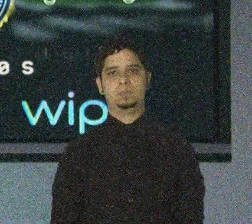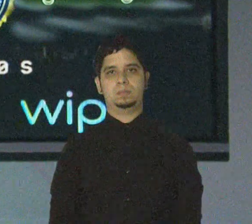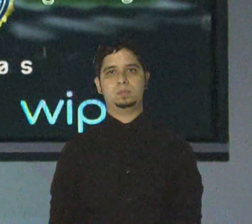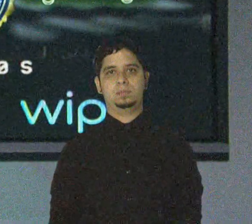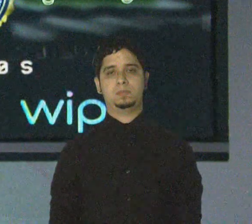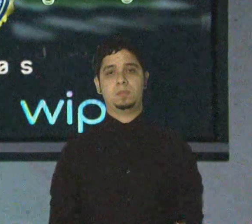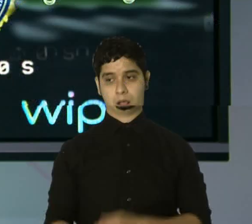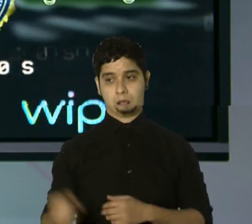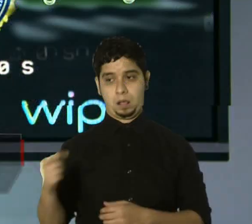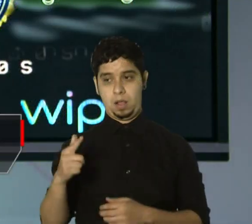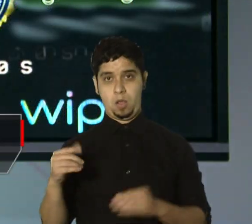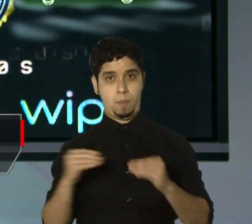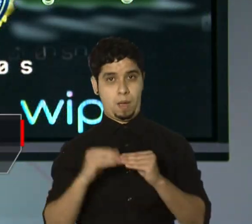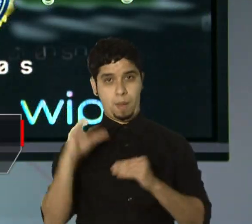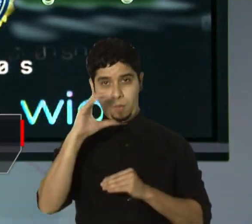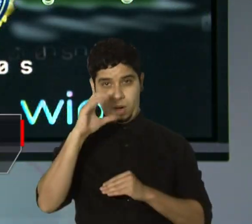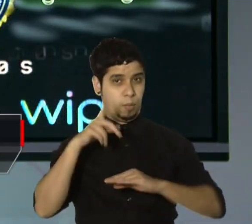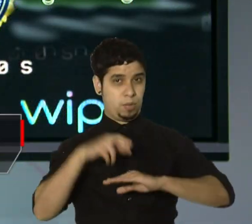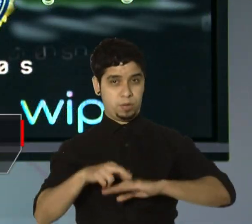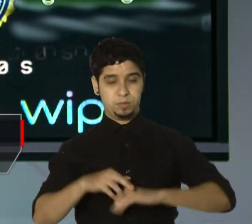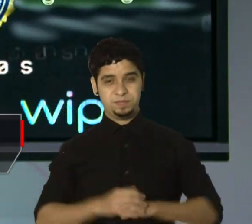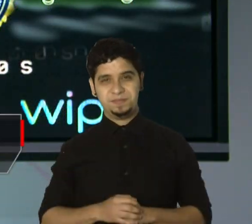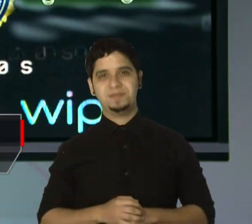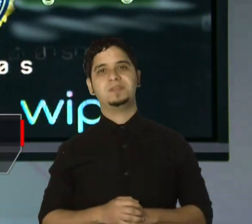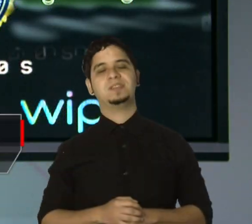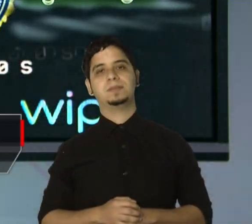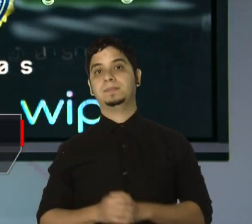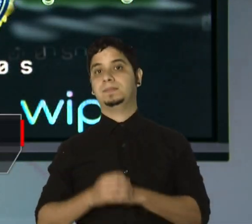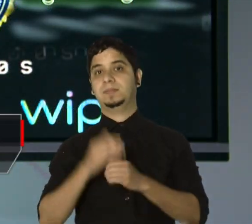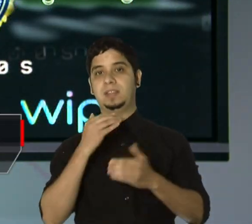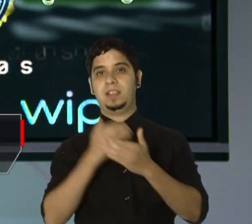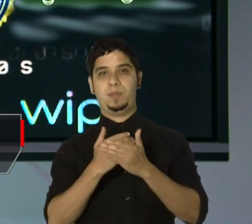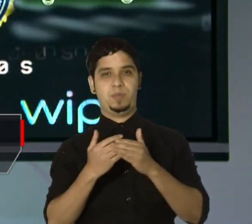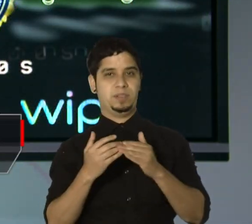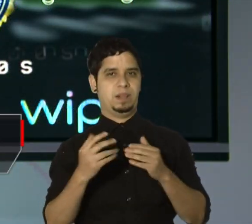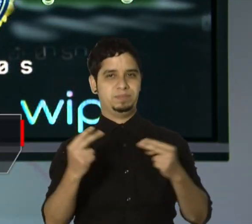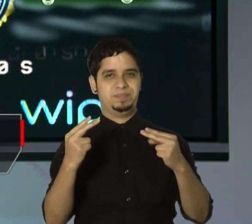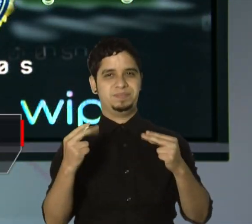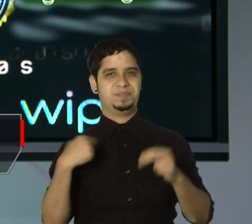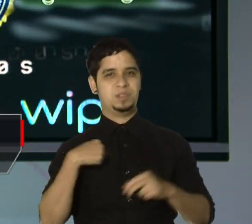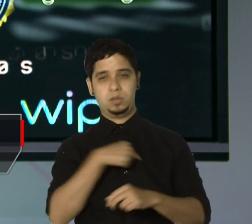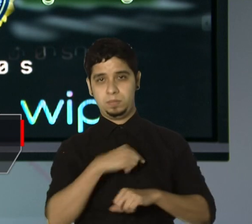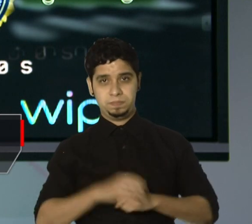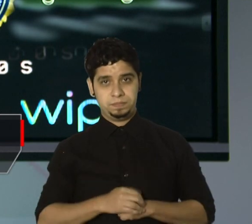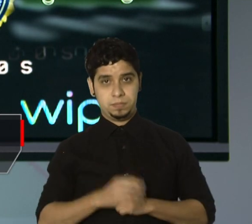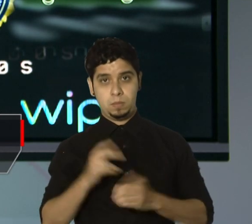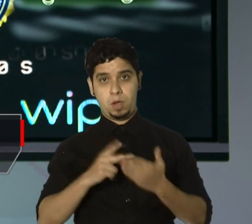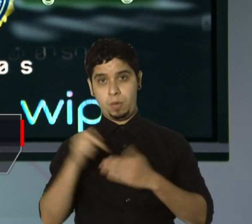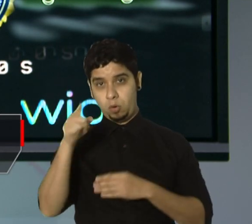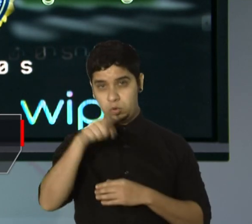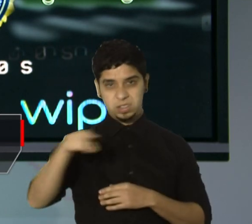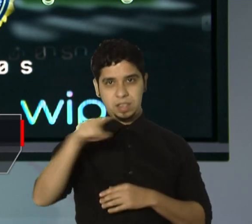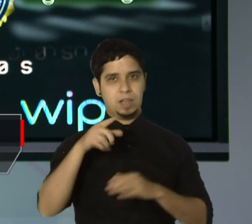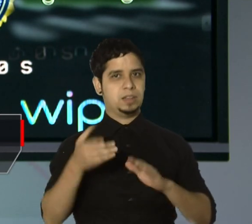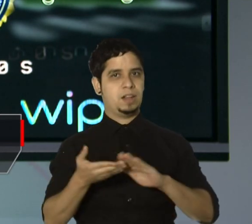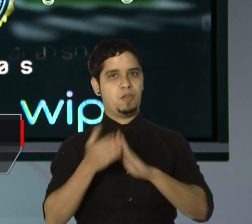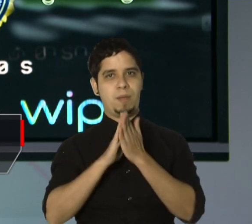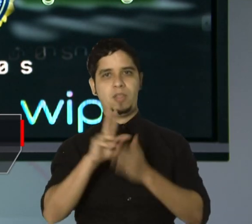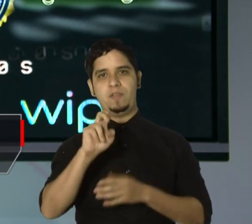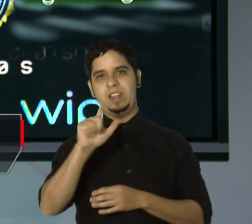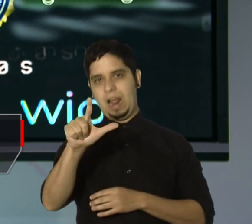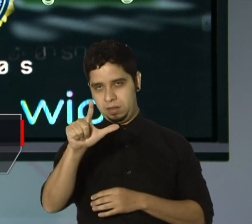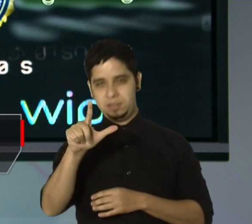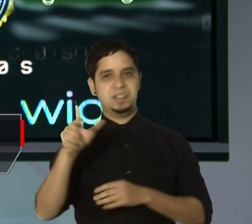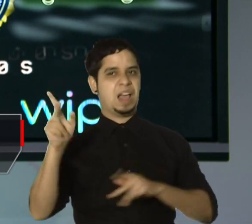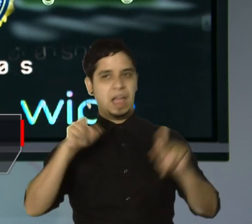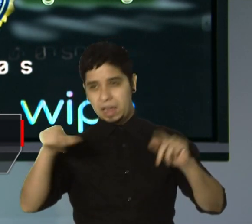De vuelta a lo más buscado Puerto Rico. Gracias por su sintonía. Programa que usted ha hecho viral a esos